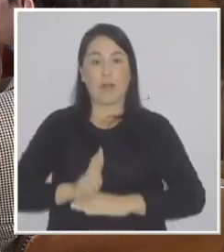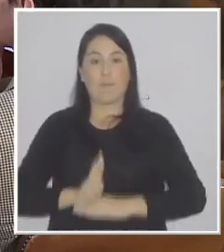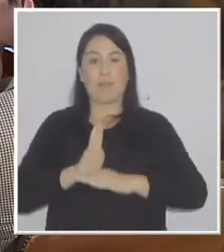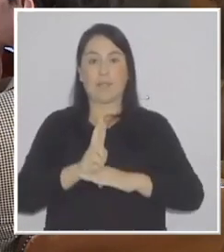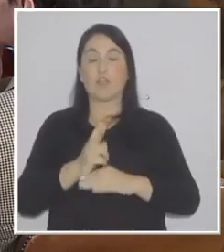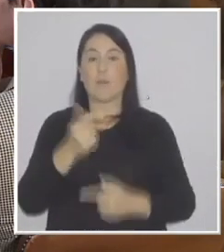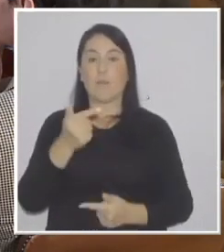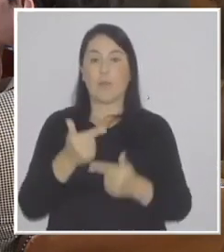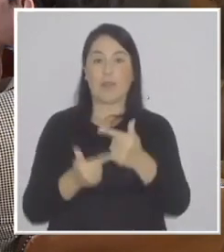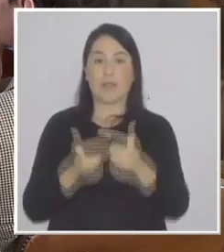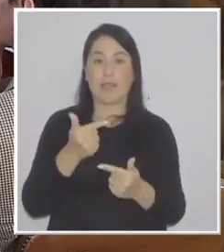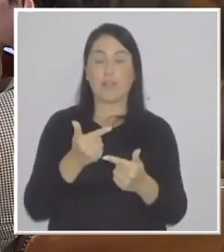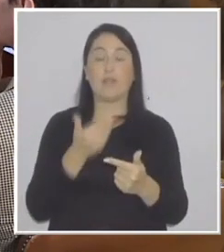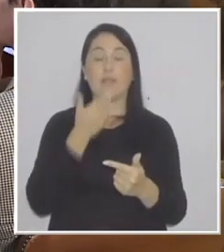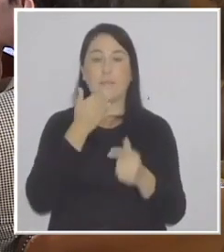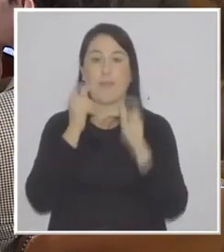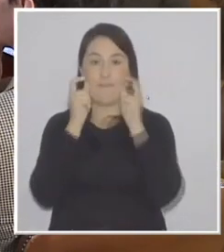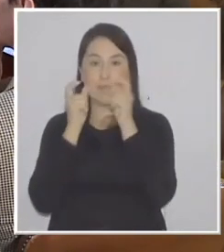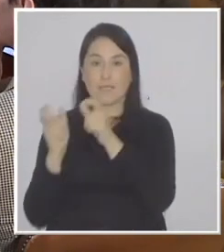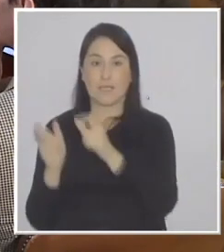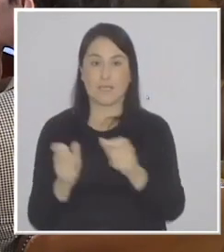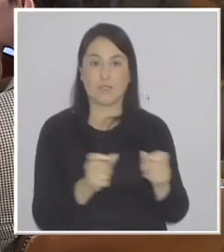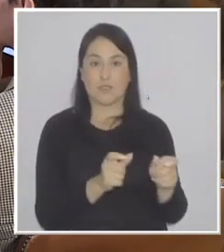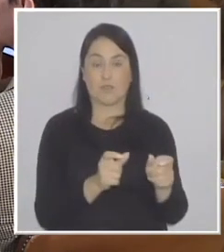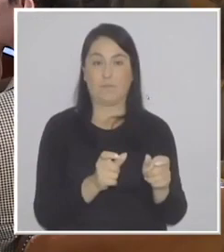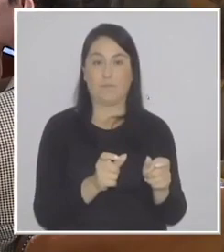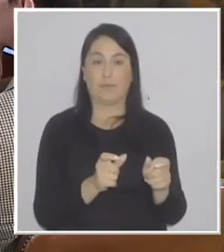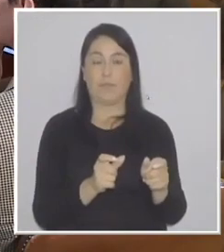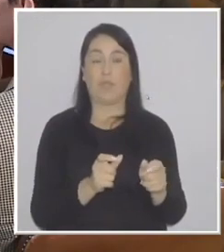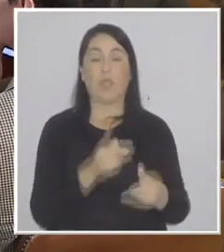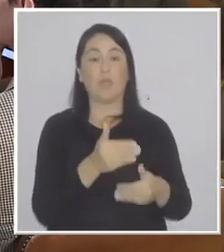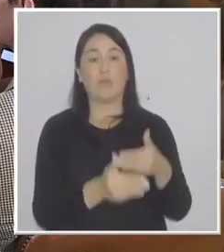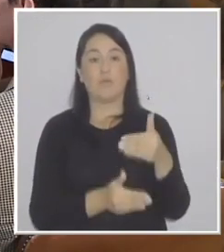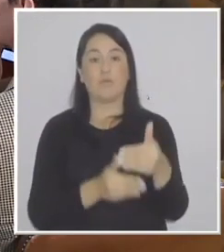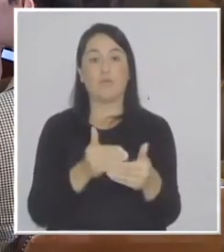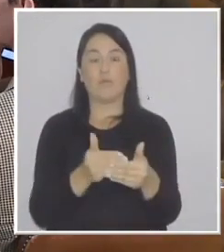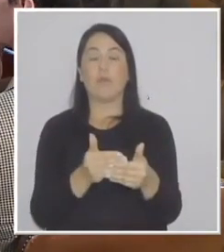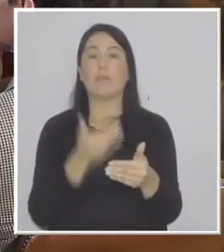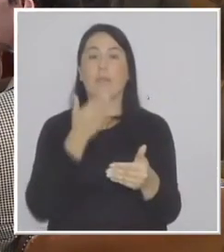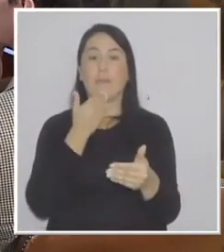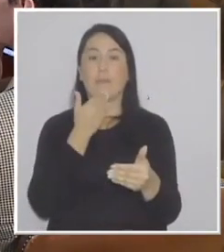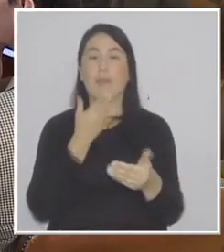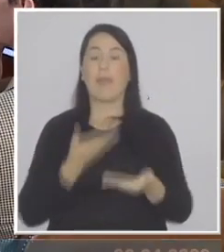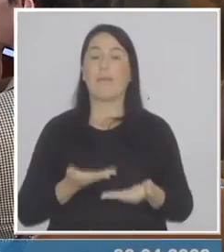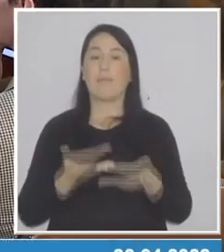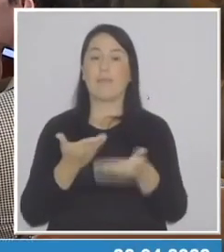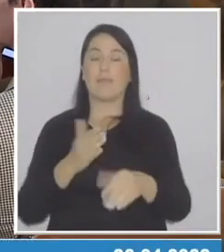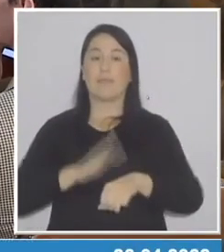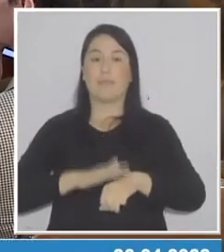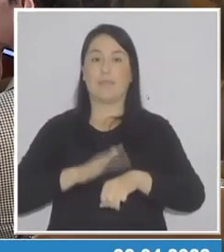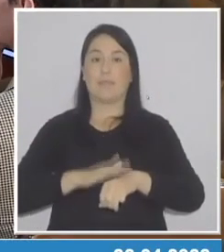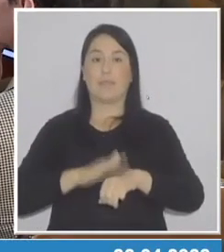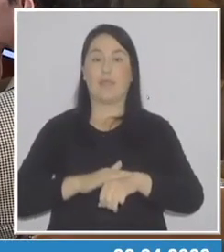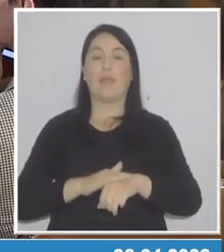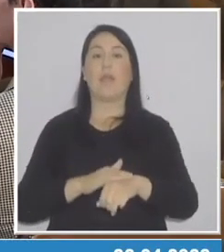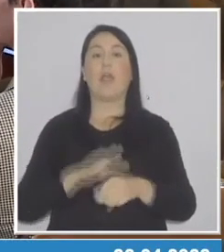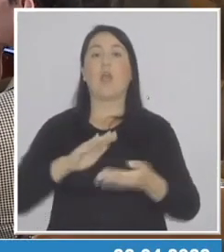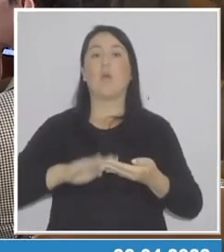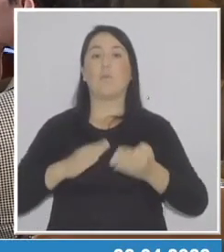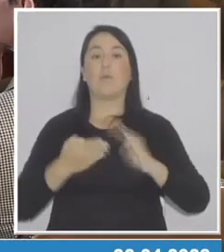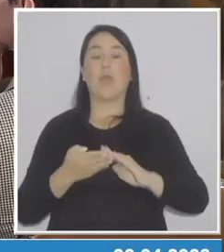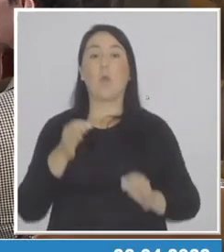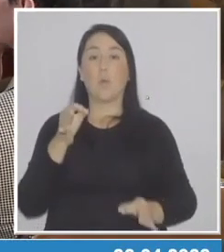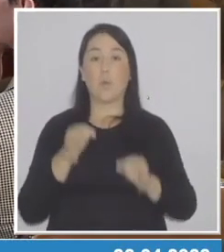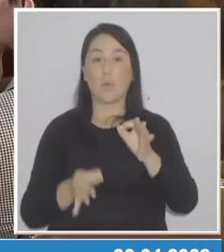de fiscalización. En su transitar se ha orientado también a prestar servicios a la comunidad jurídica y a la ciudadanía